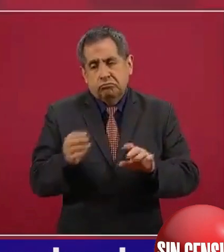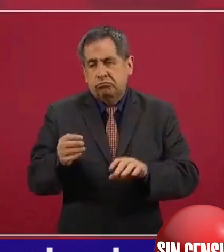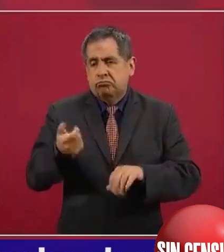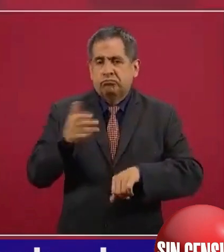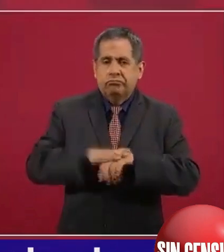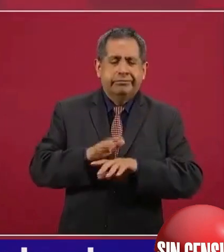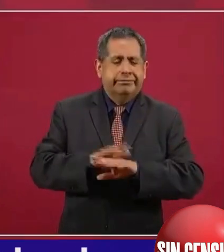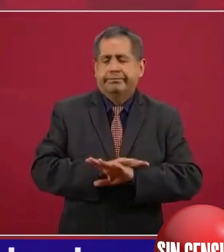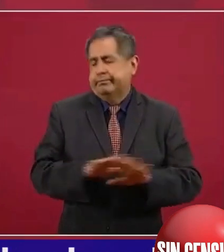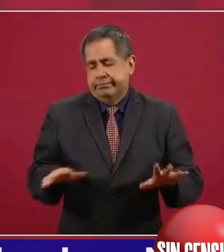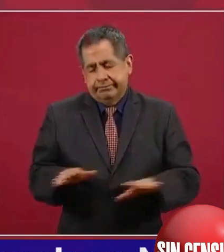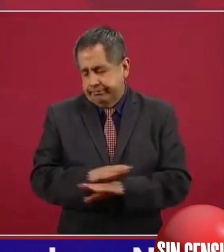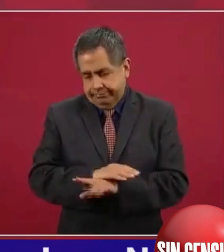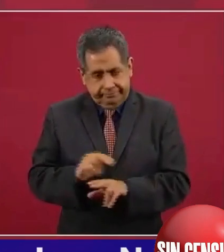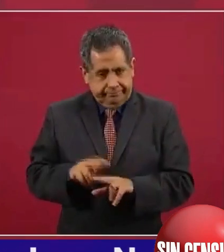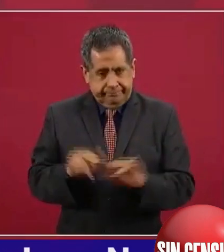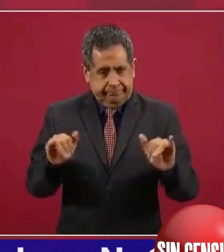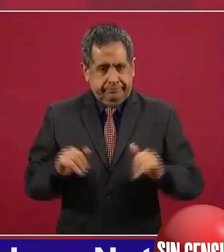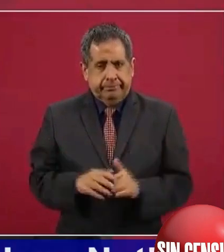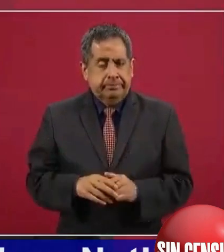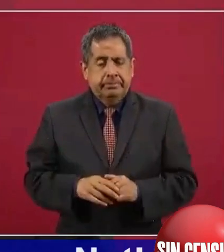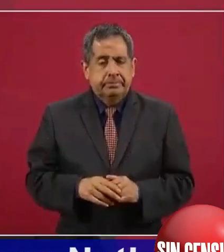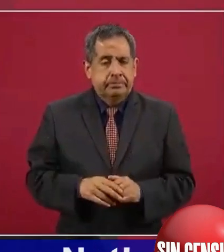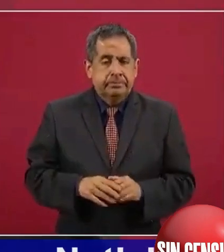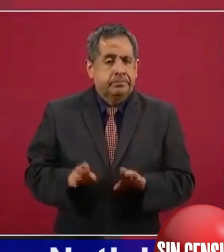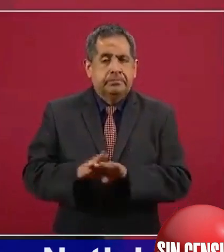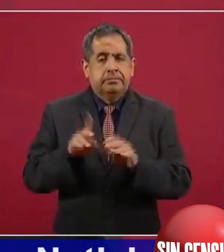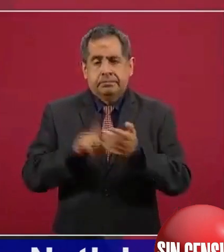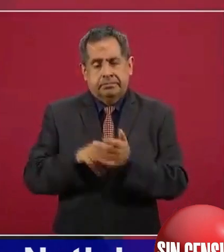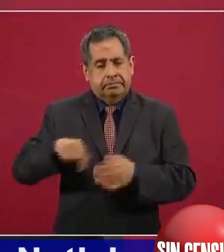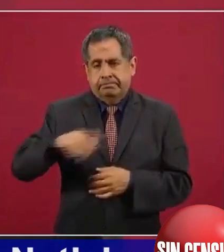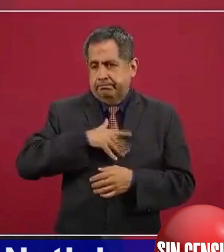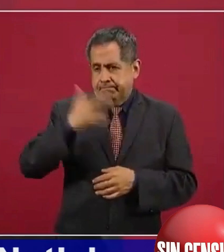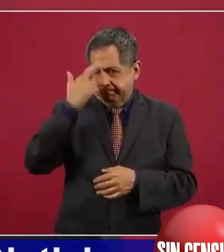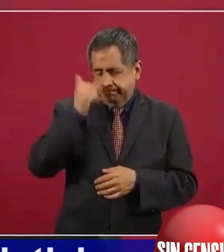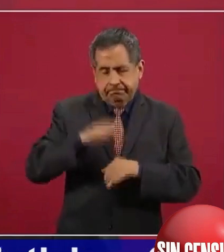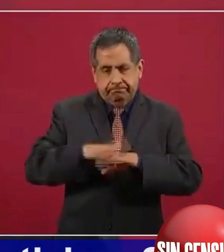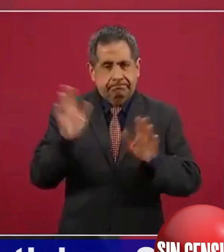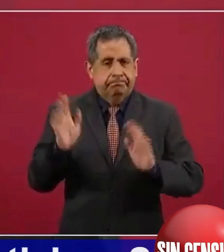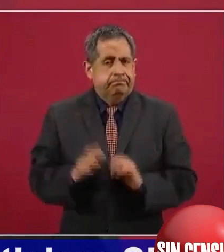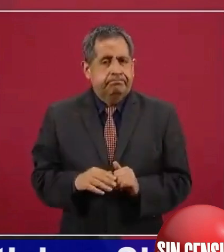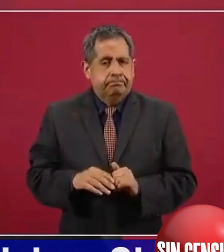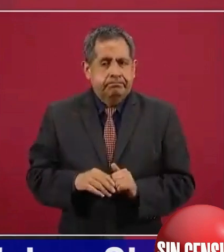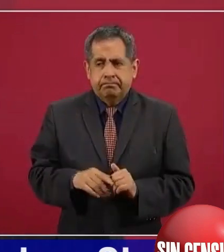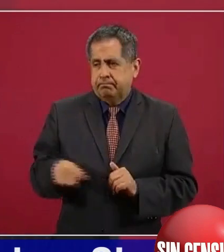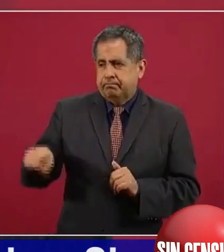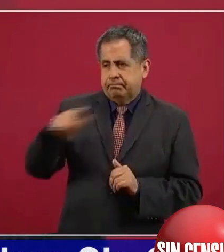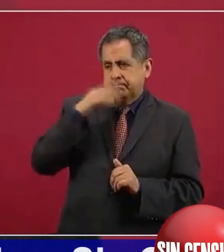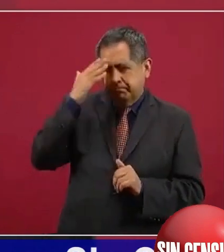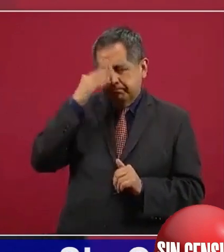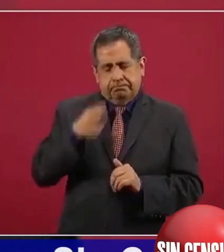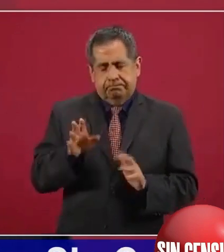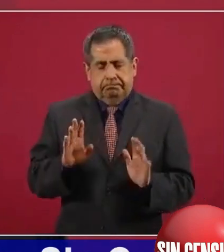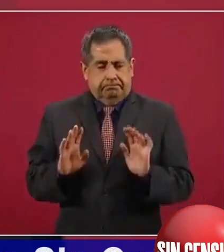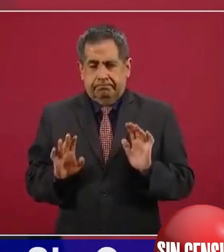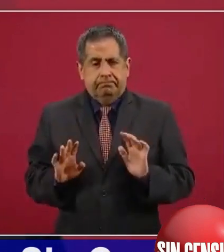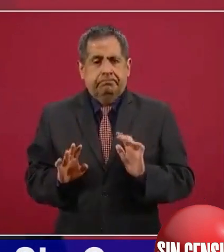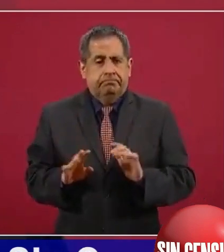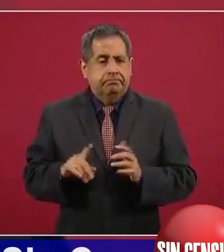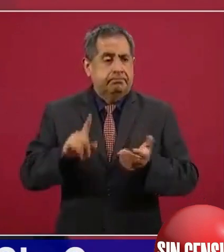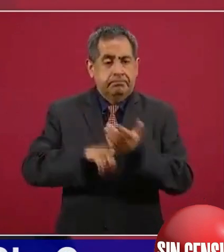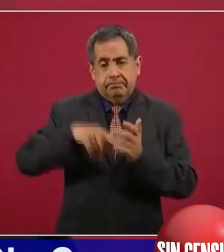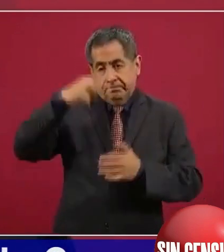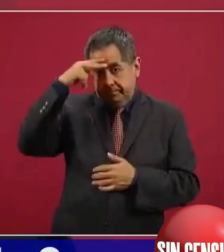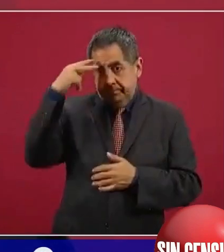con el uso de la fuerza pública. Y las razones son bastante obvias para nosotros y yo creo que para la sociedad. En